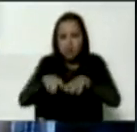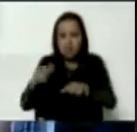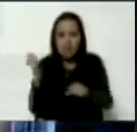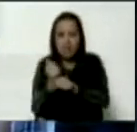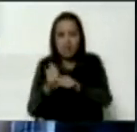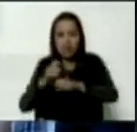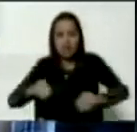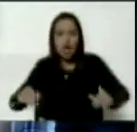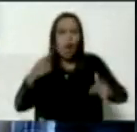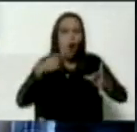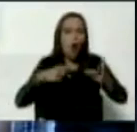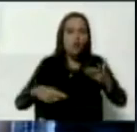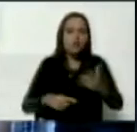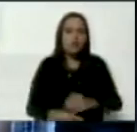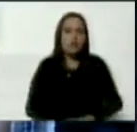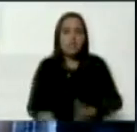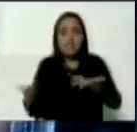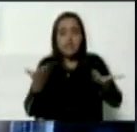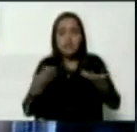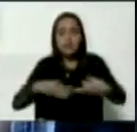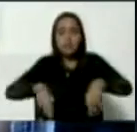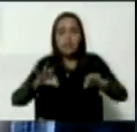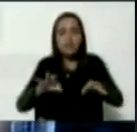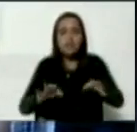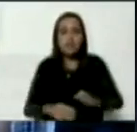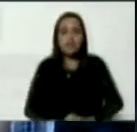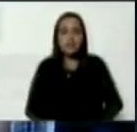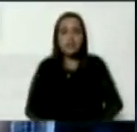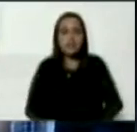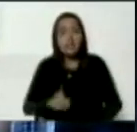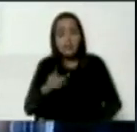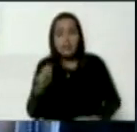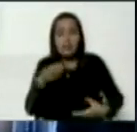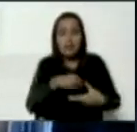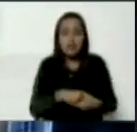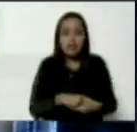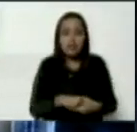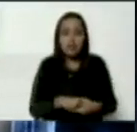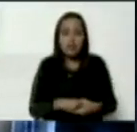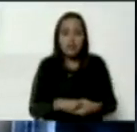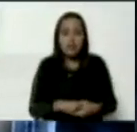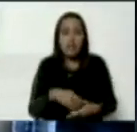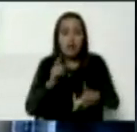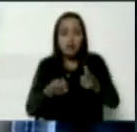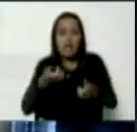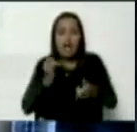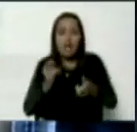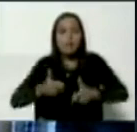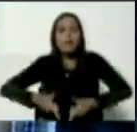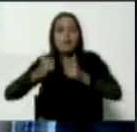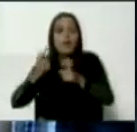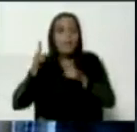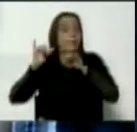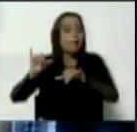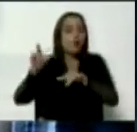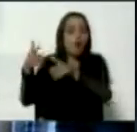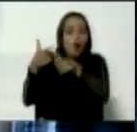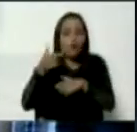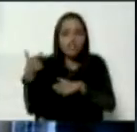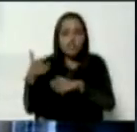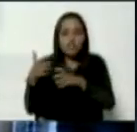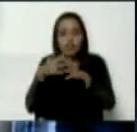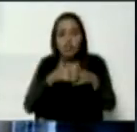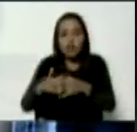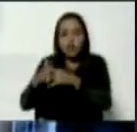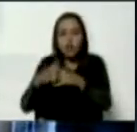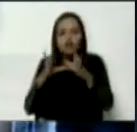bienes esenciales, incluyo aquellos que tienen licencias emitidas por el gobierno de Estados Unidos, y un número cada